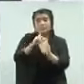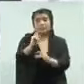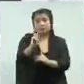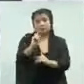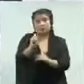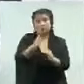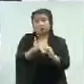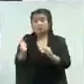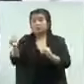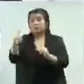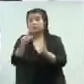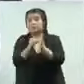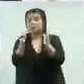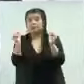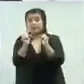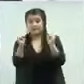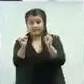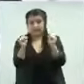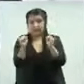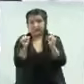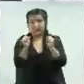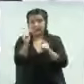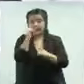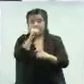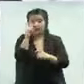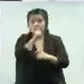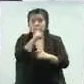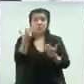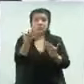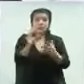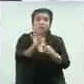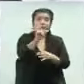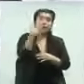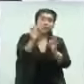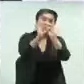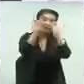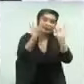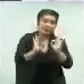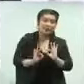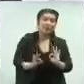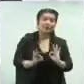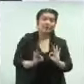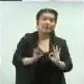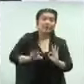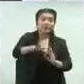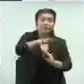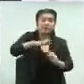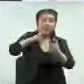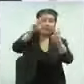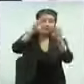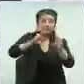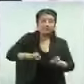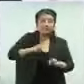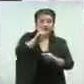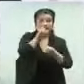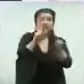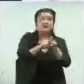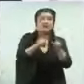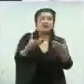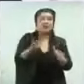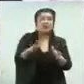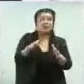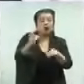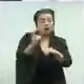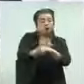ser irse por Quetzaltenango, porque no va a haber otra forma de realmente que toda la gente que vamos y nos transitamos por esa